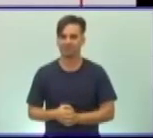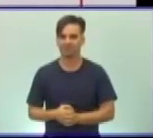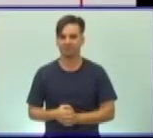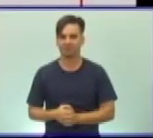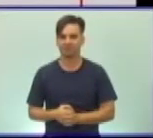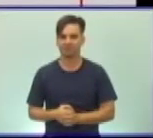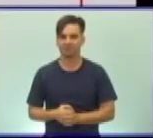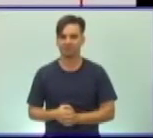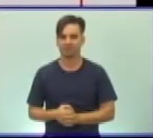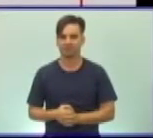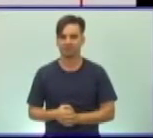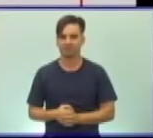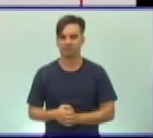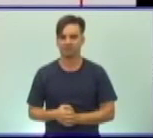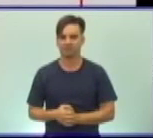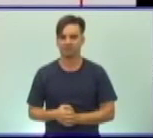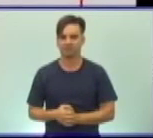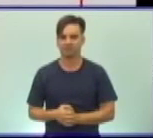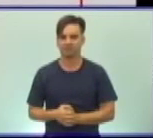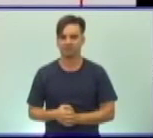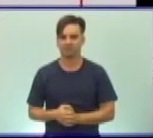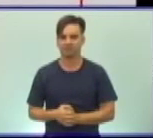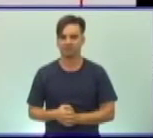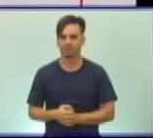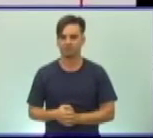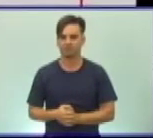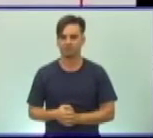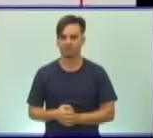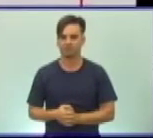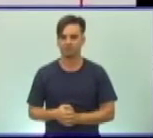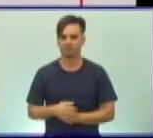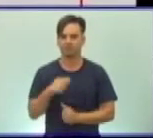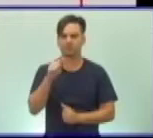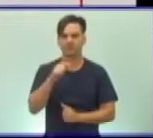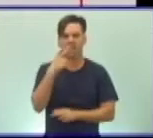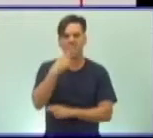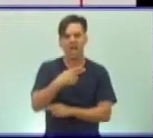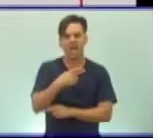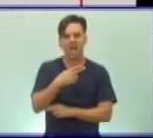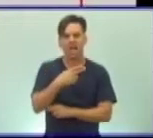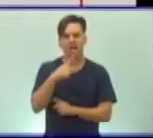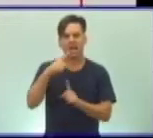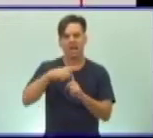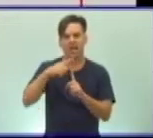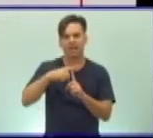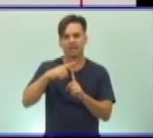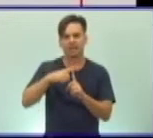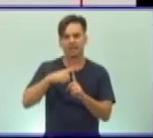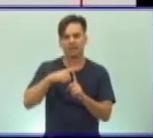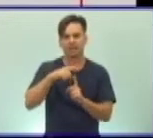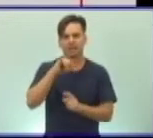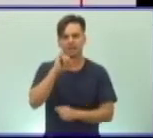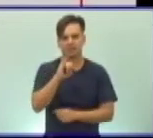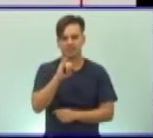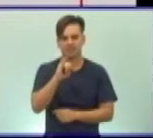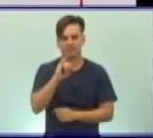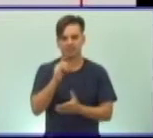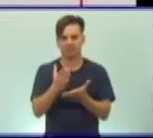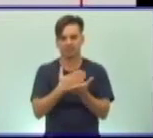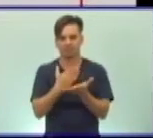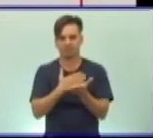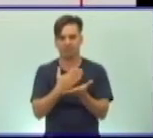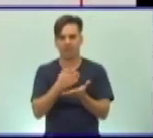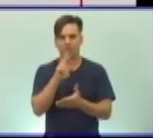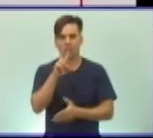Vamos a ver qué plantea el ejercicio. ¿Cuál? El 6 de la página 242.